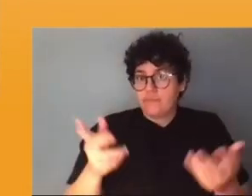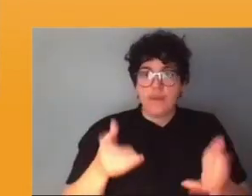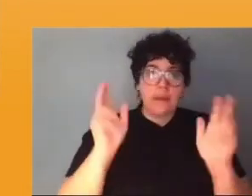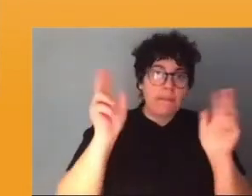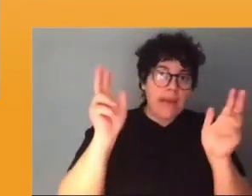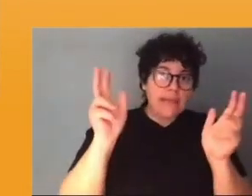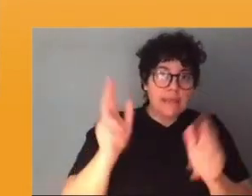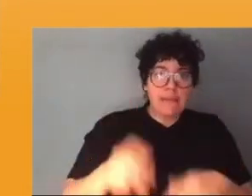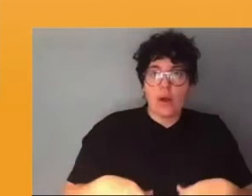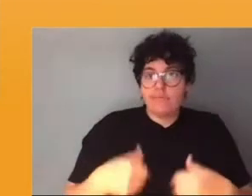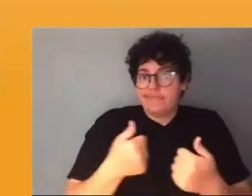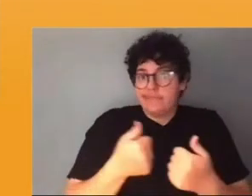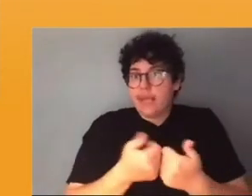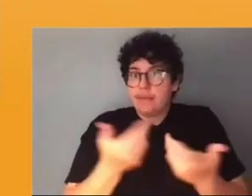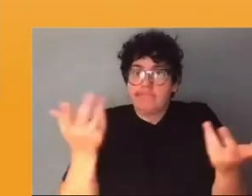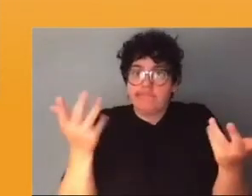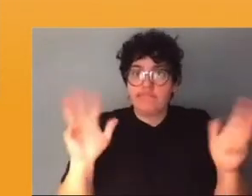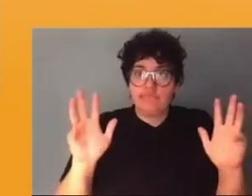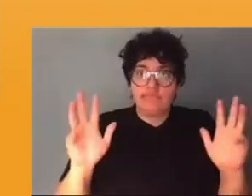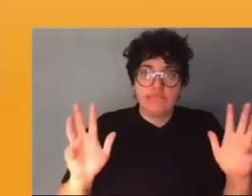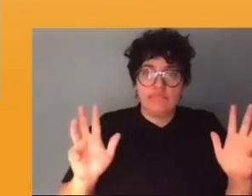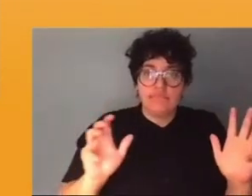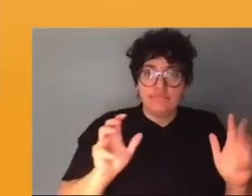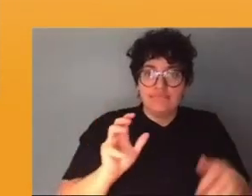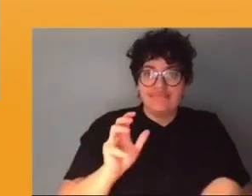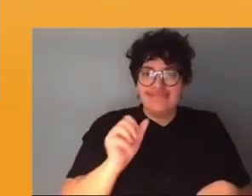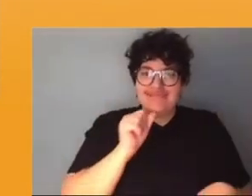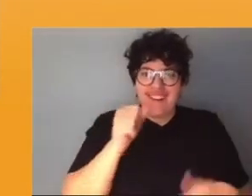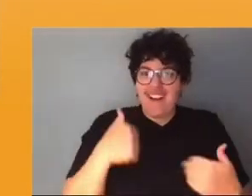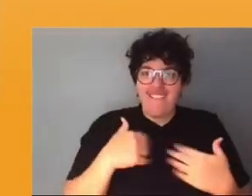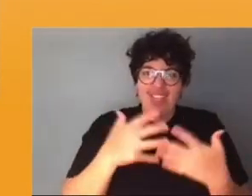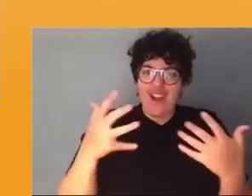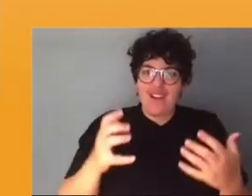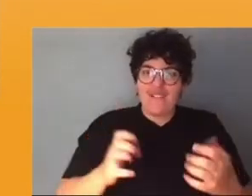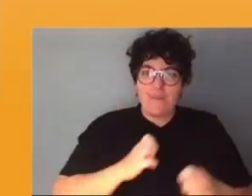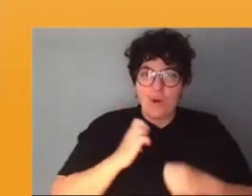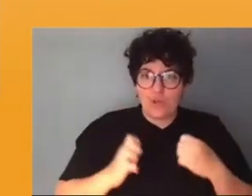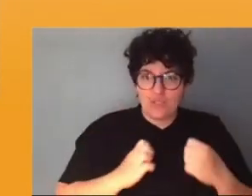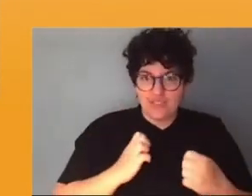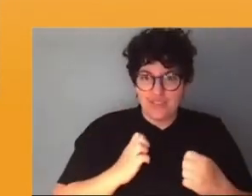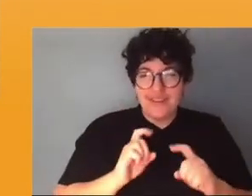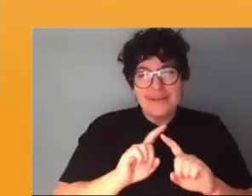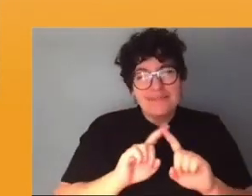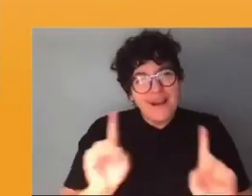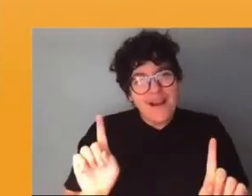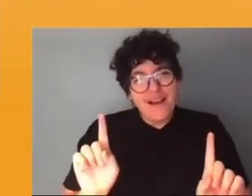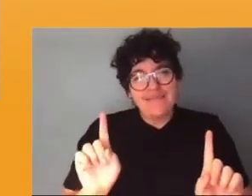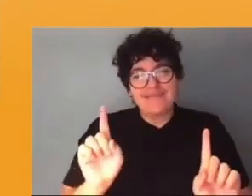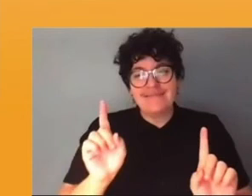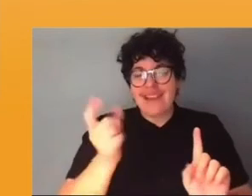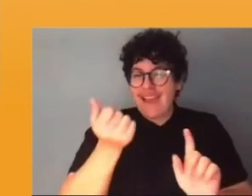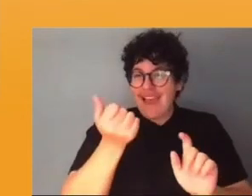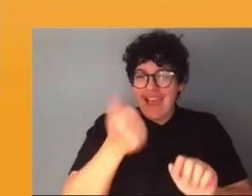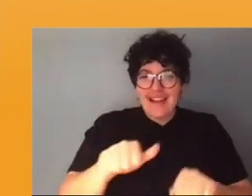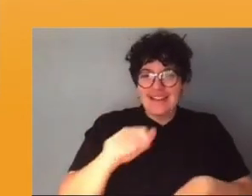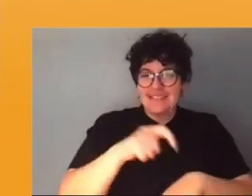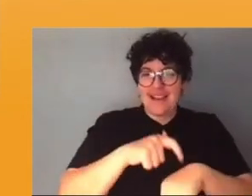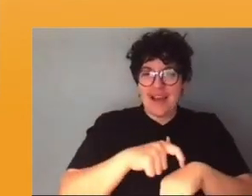emociones dentro de ellos, pero creo que cualquier deporte